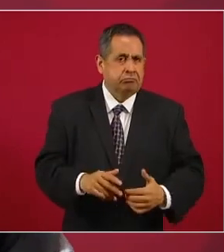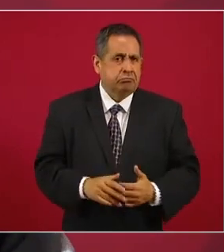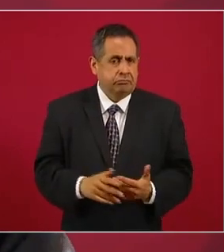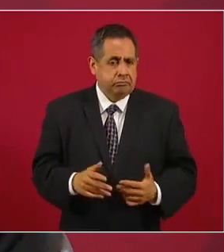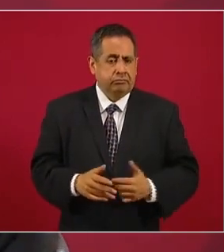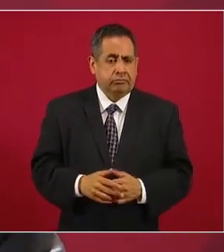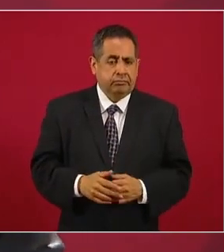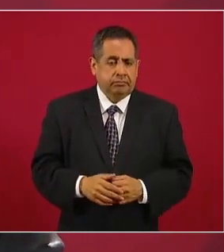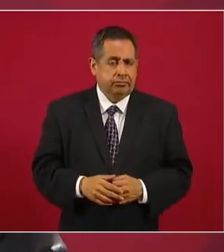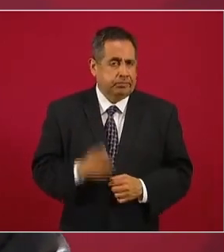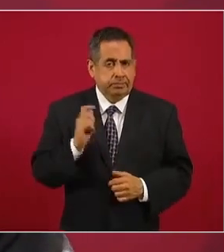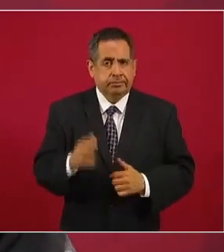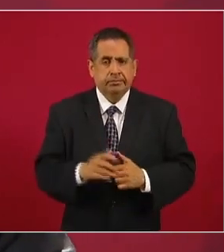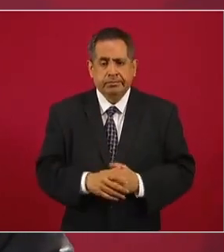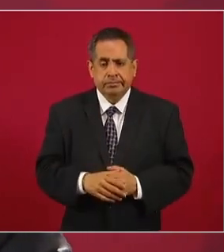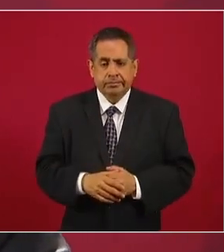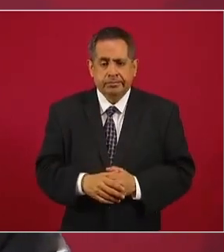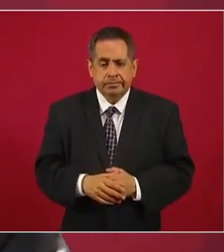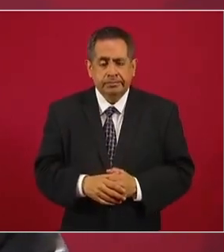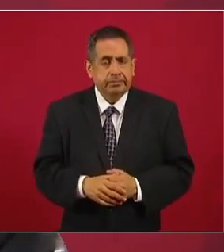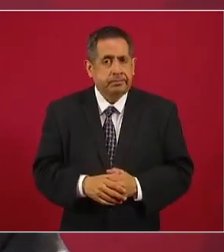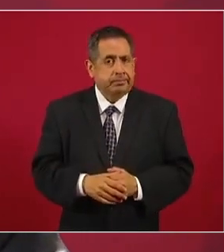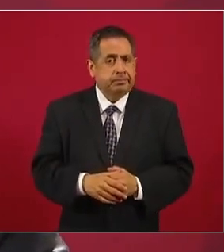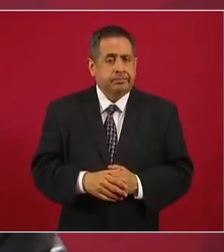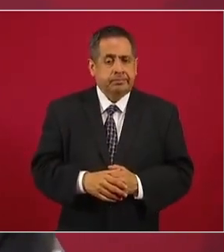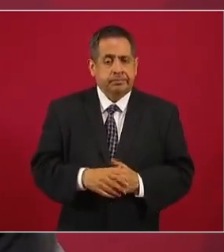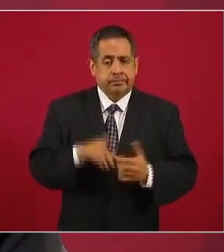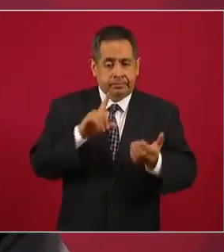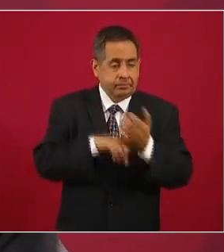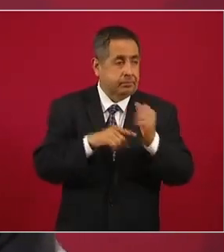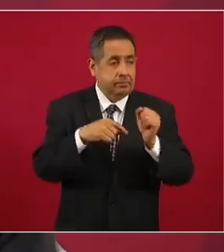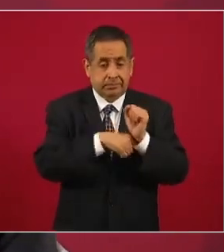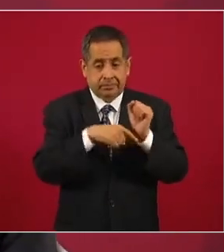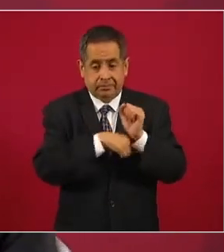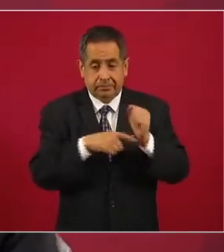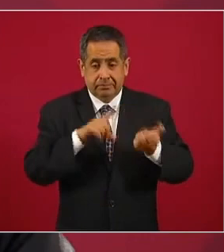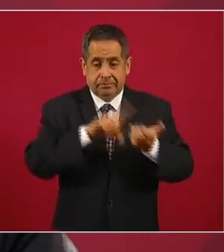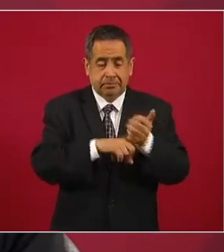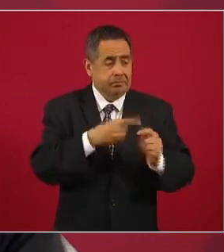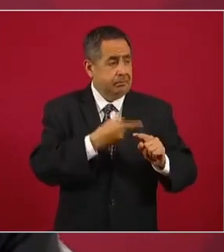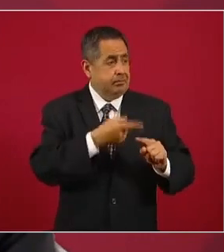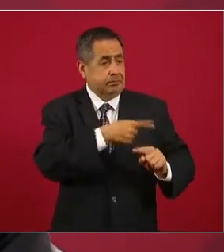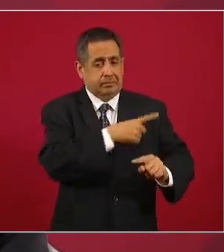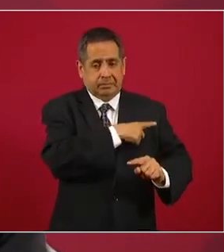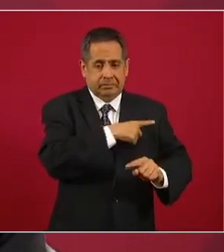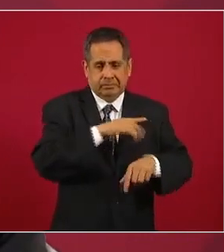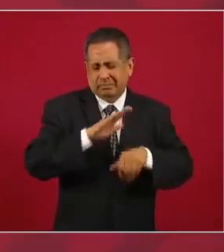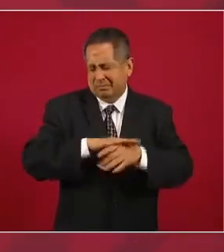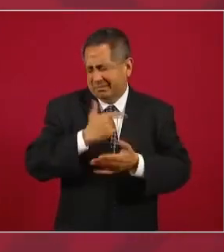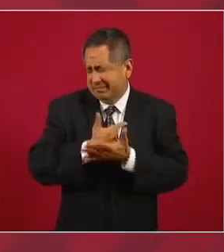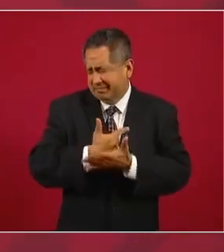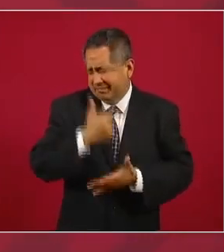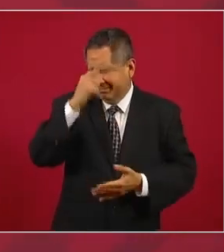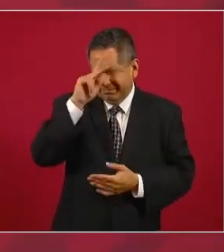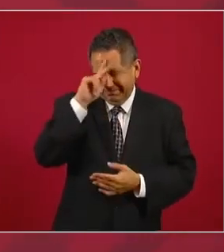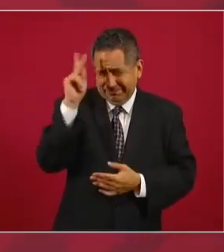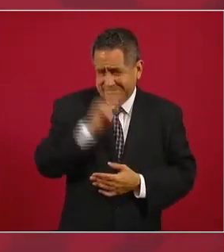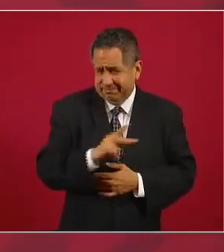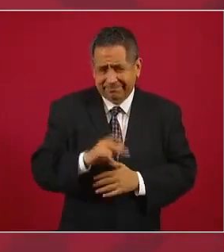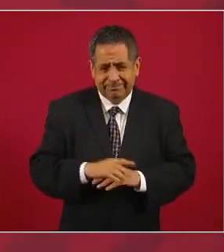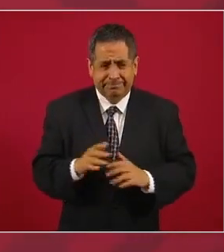Es que hay cosas que sucedieron muy graves,